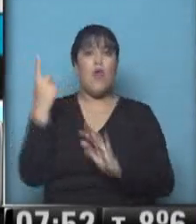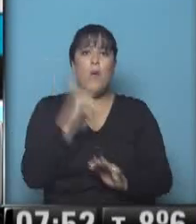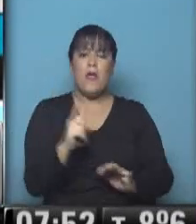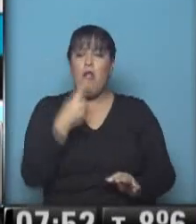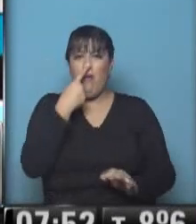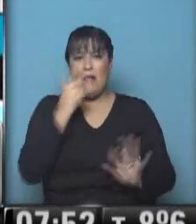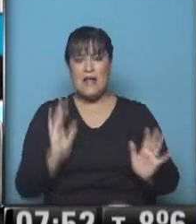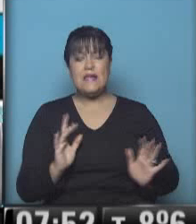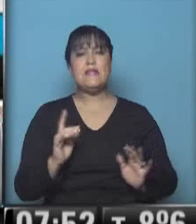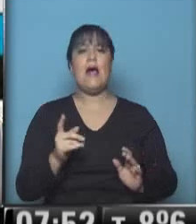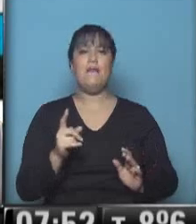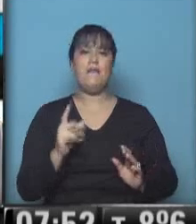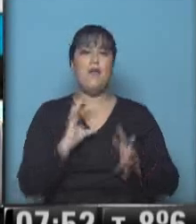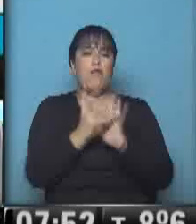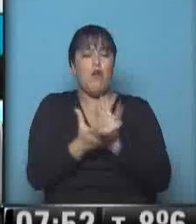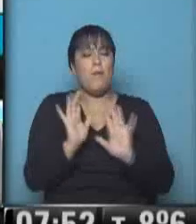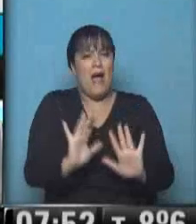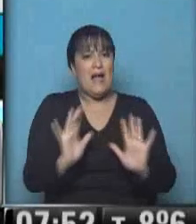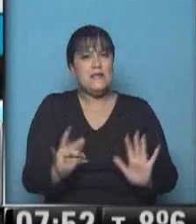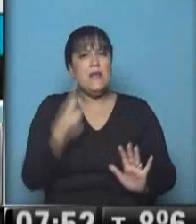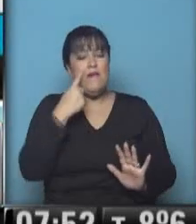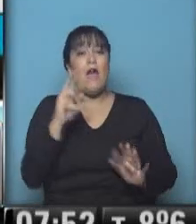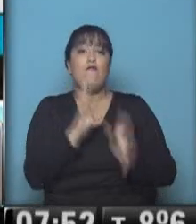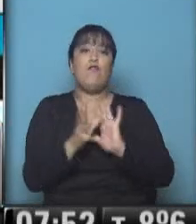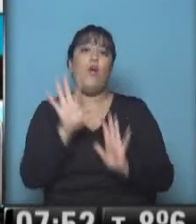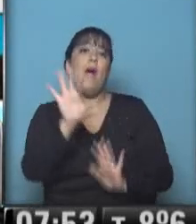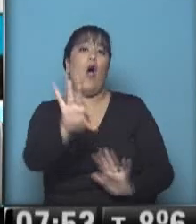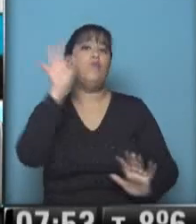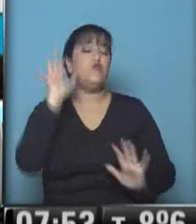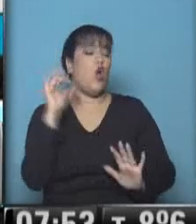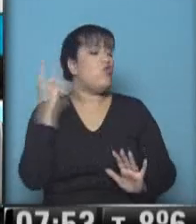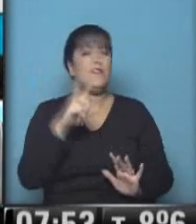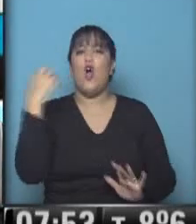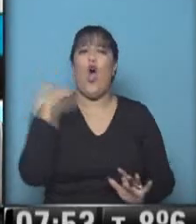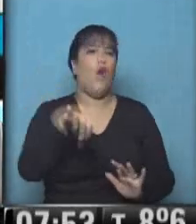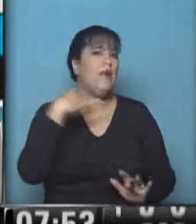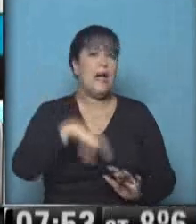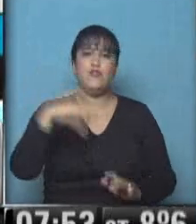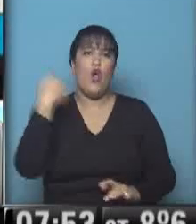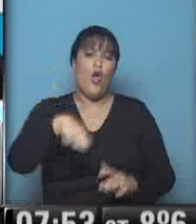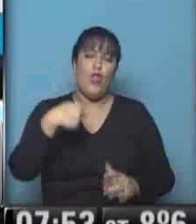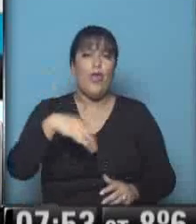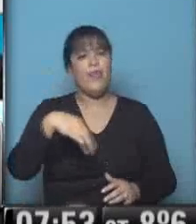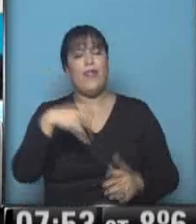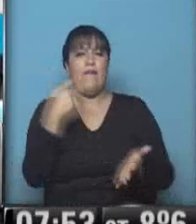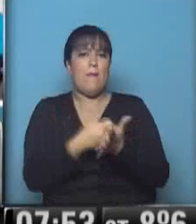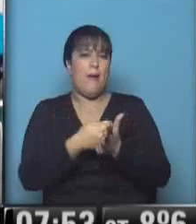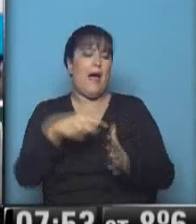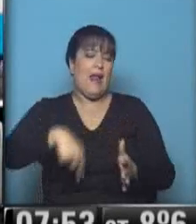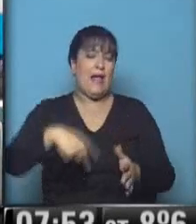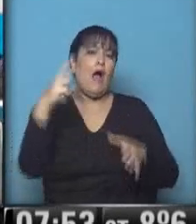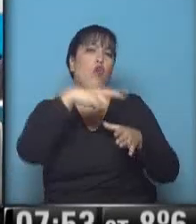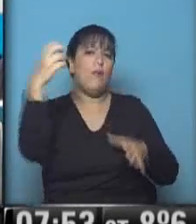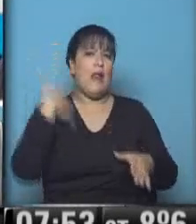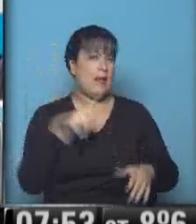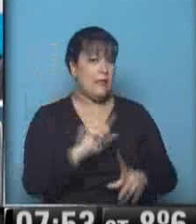interesante verlo desde ese punto de vista porque es una opción para los bonistas no es una obligación ni es renunciar a otras formas de pago Raúl es Es